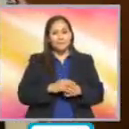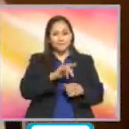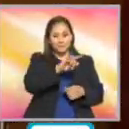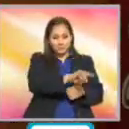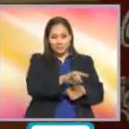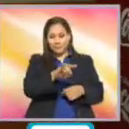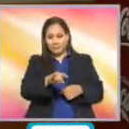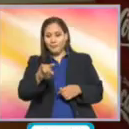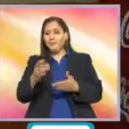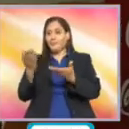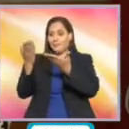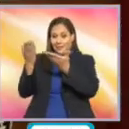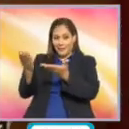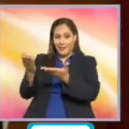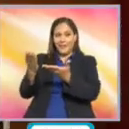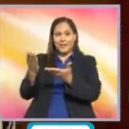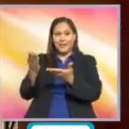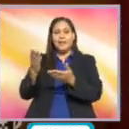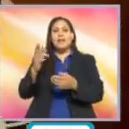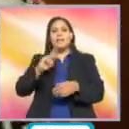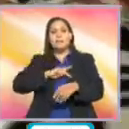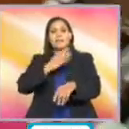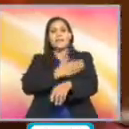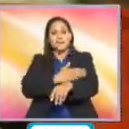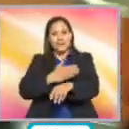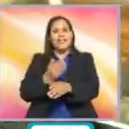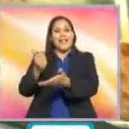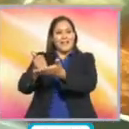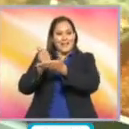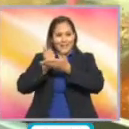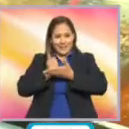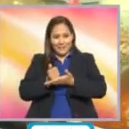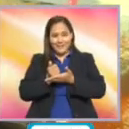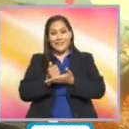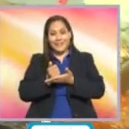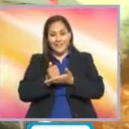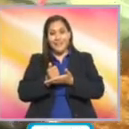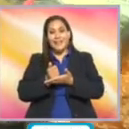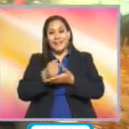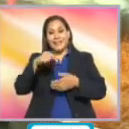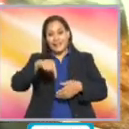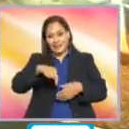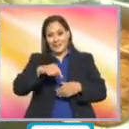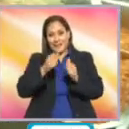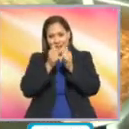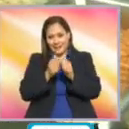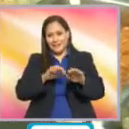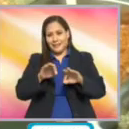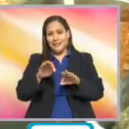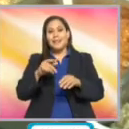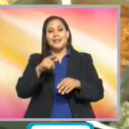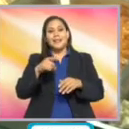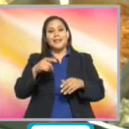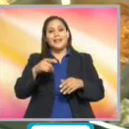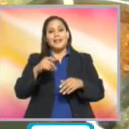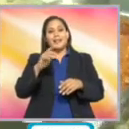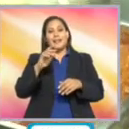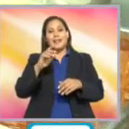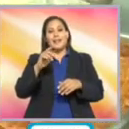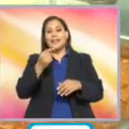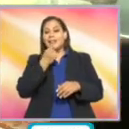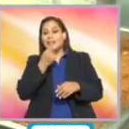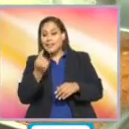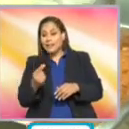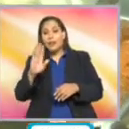Estela es mi compañera que me ayuda y ha estado aquí desde que antes que naciera este bebé, este